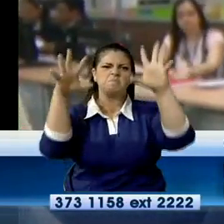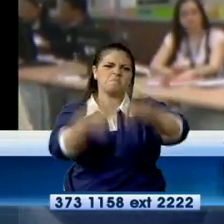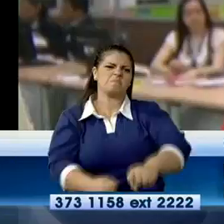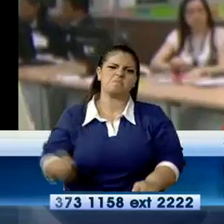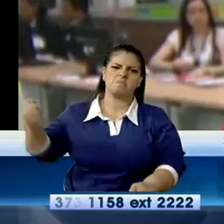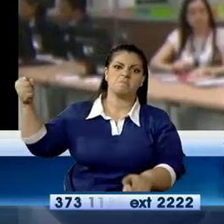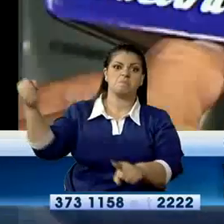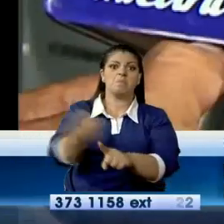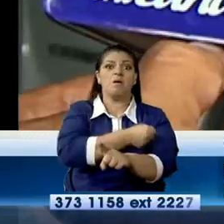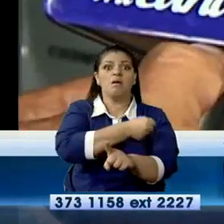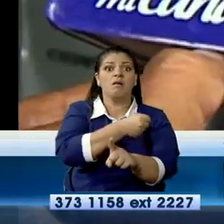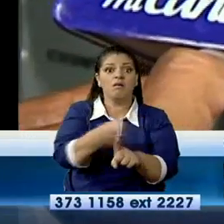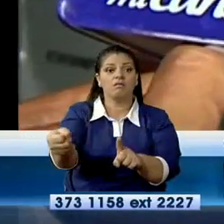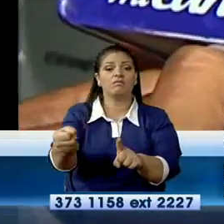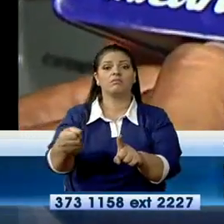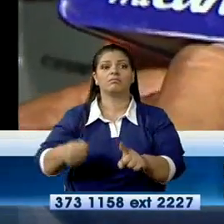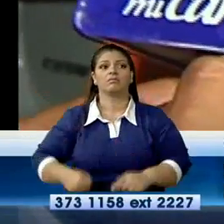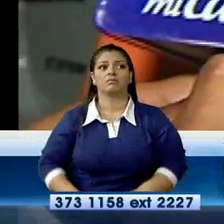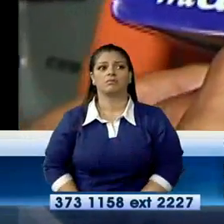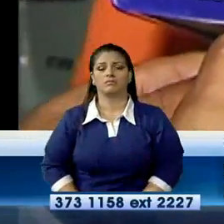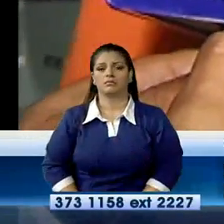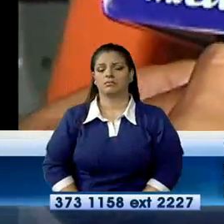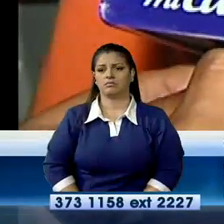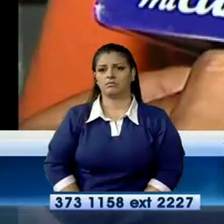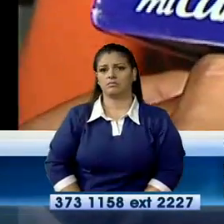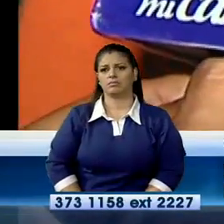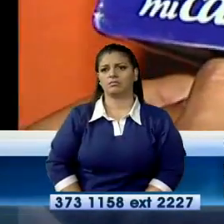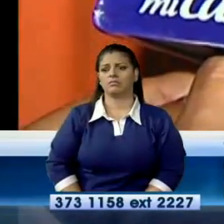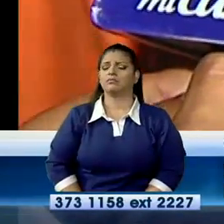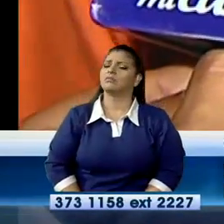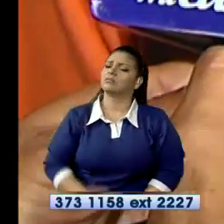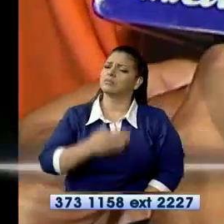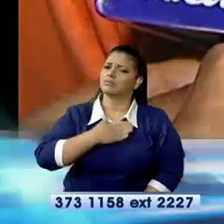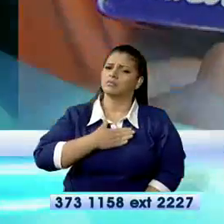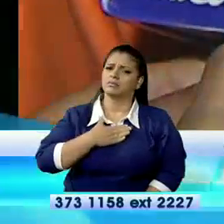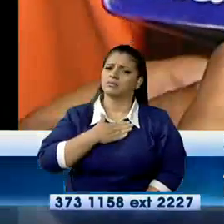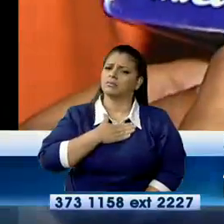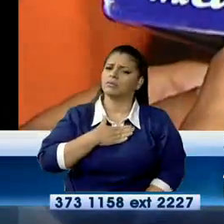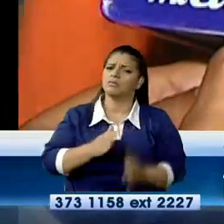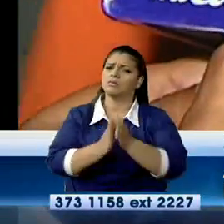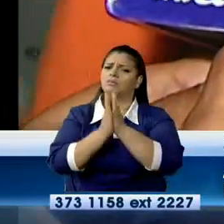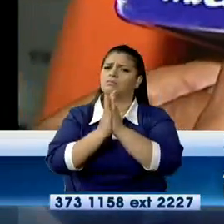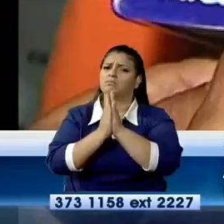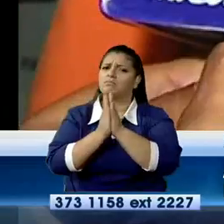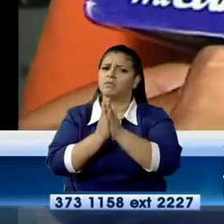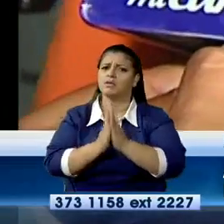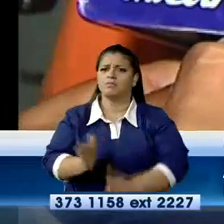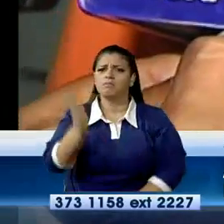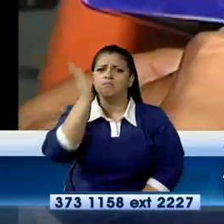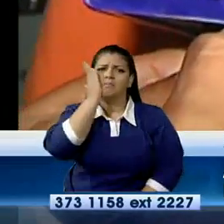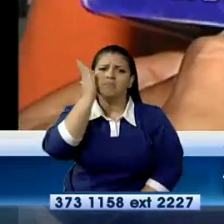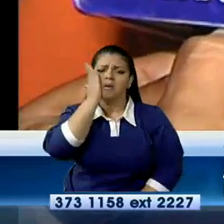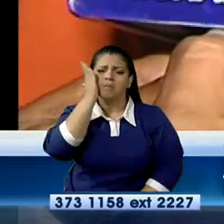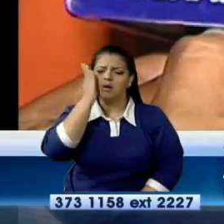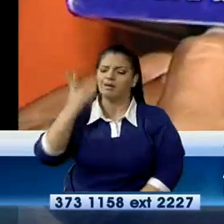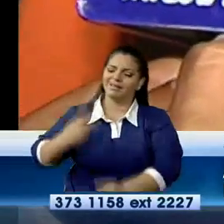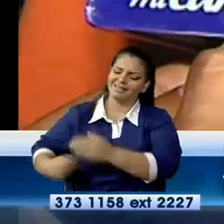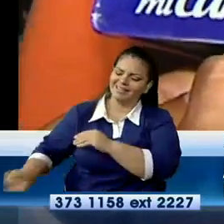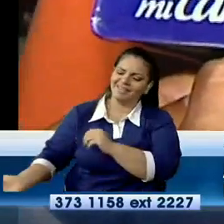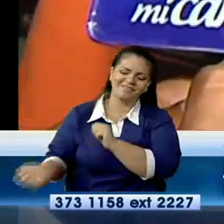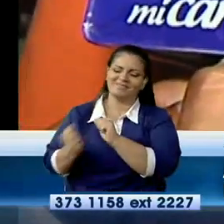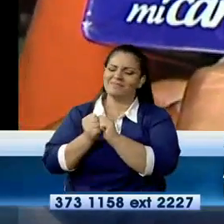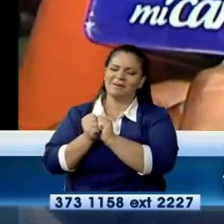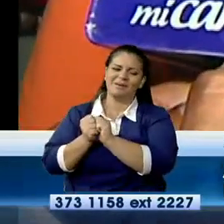del lugar. Le pido de toda madre de familia que se acerque a ver a sus hijos o a su hija a la escuelita donde están